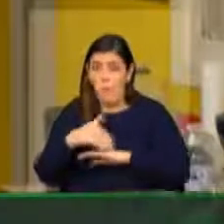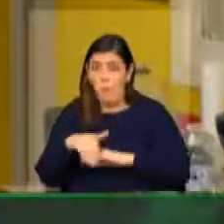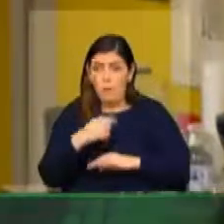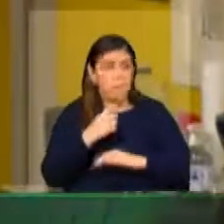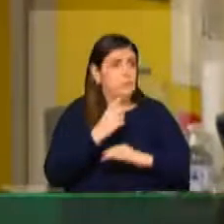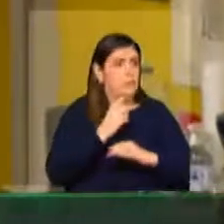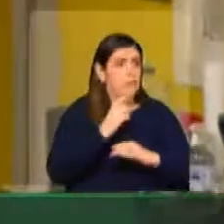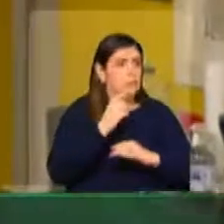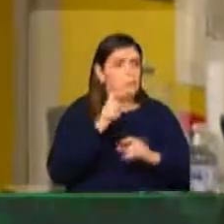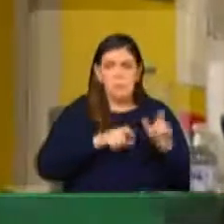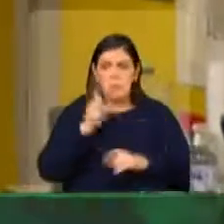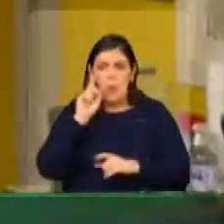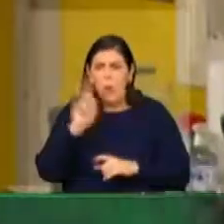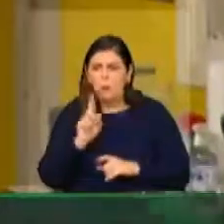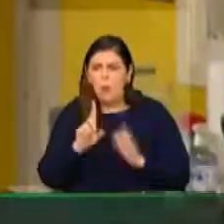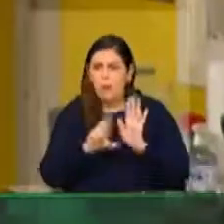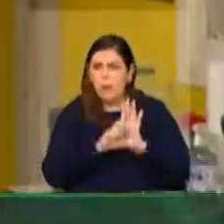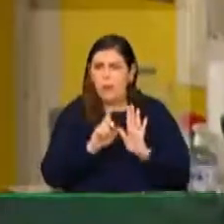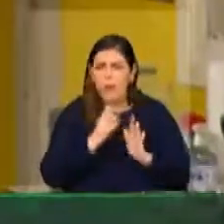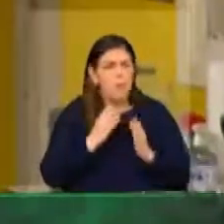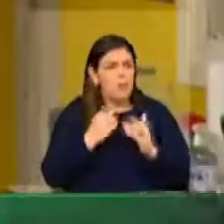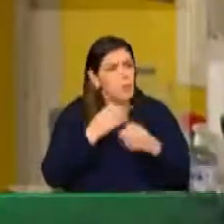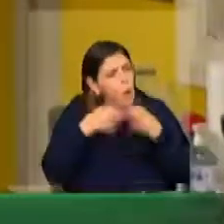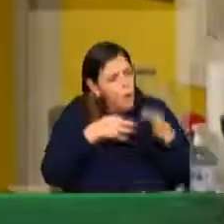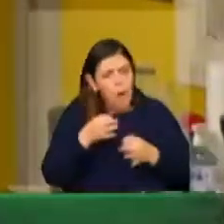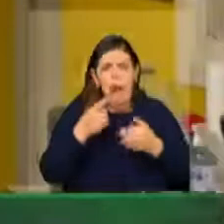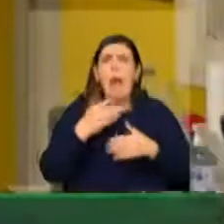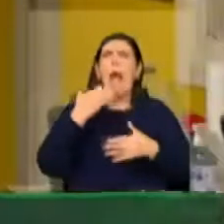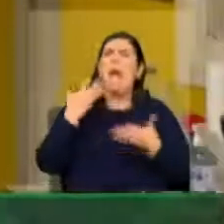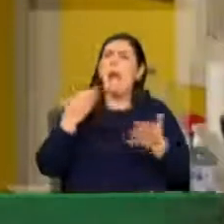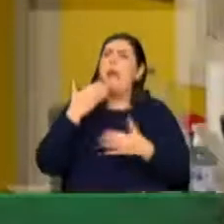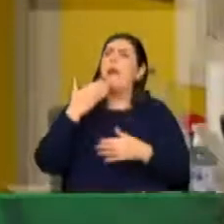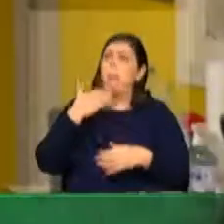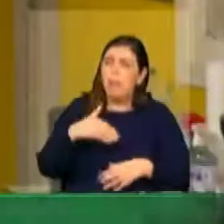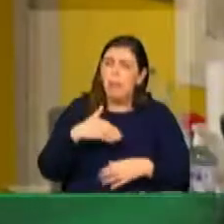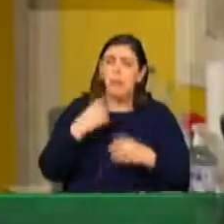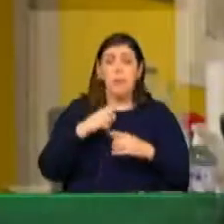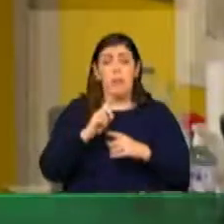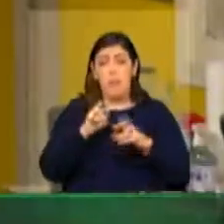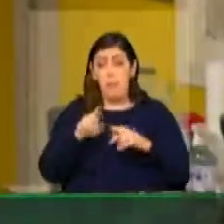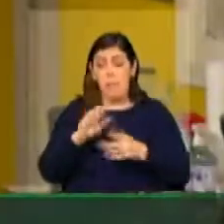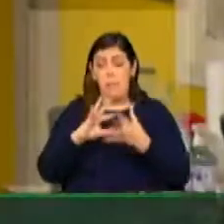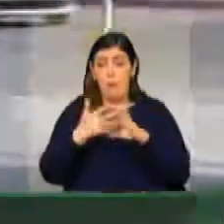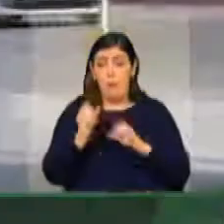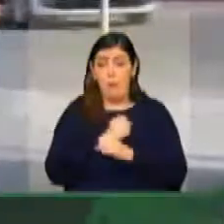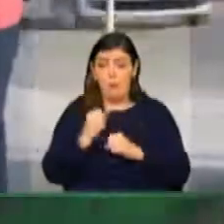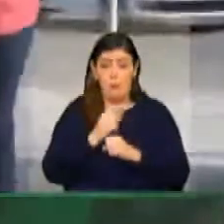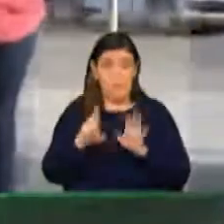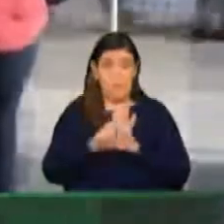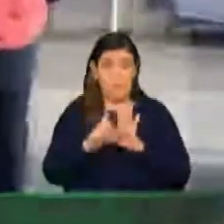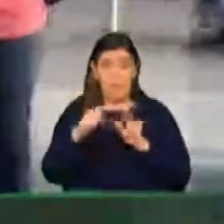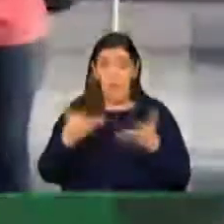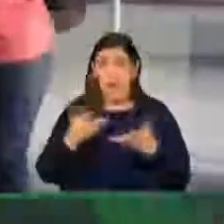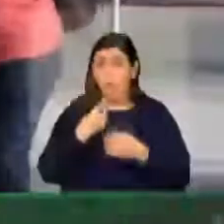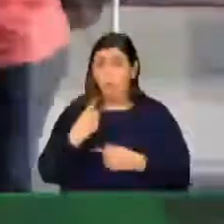nosotros de los alcances de la Ley de Urgente Consideración. Del mismo modo que aprobaron esta ley de esta manera, ahora niegan la posibilidad